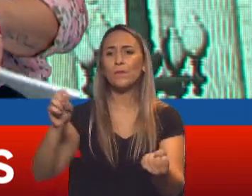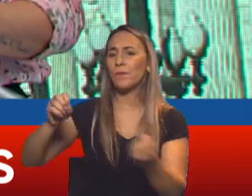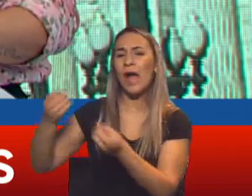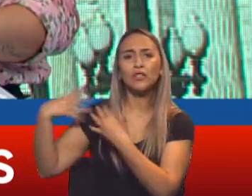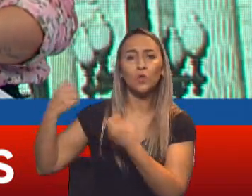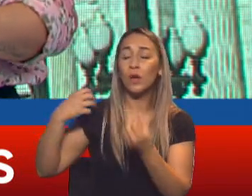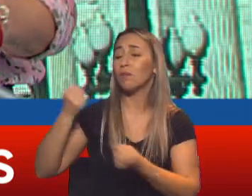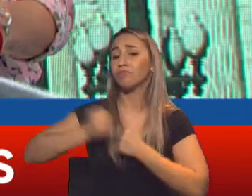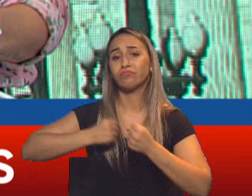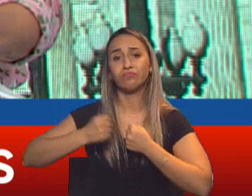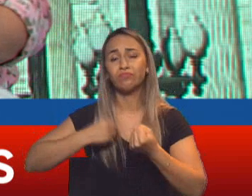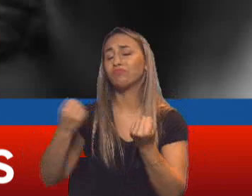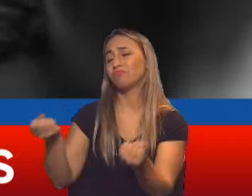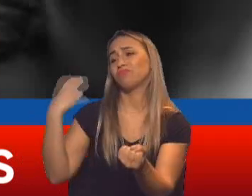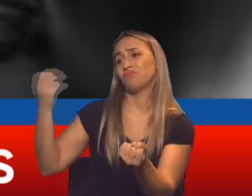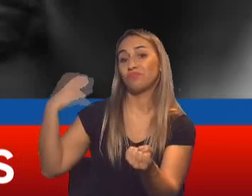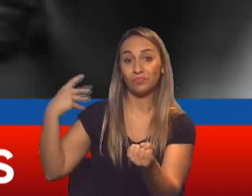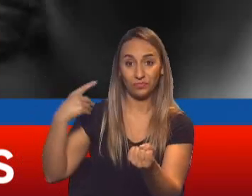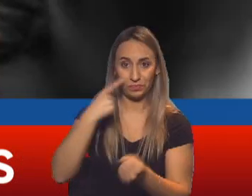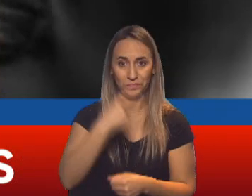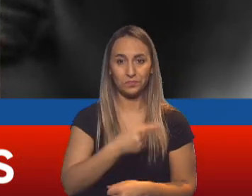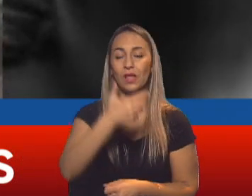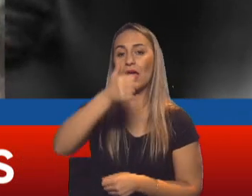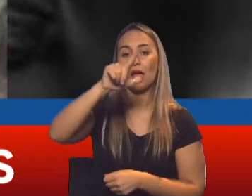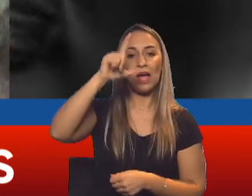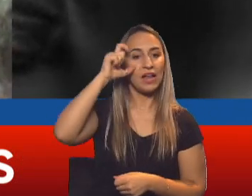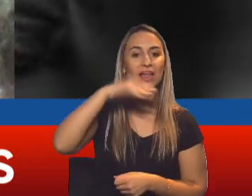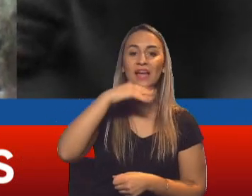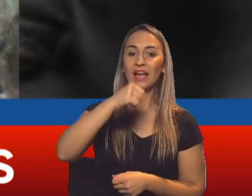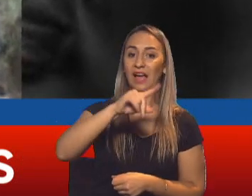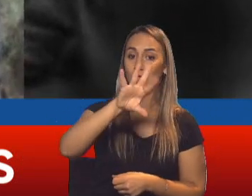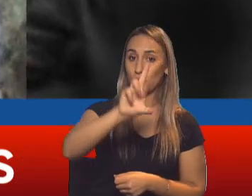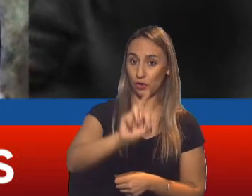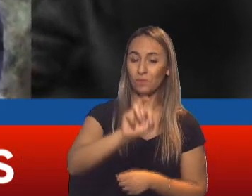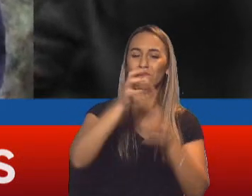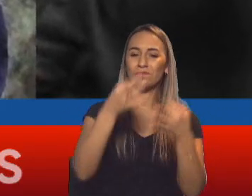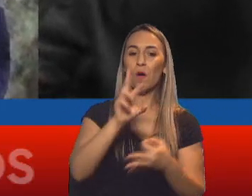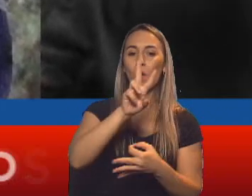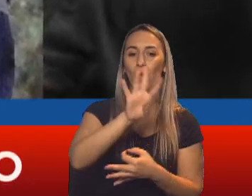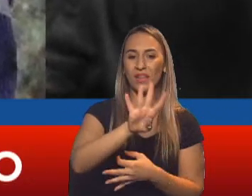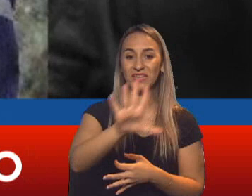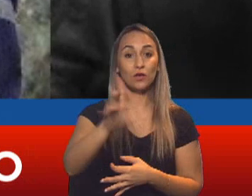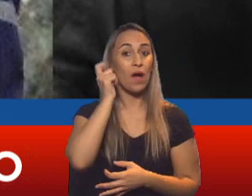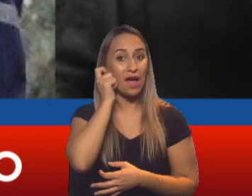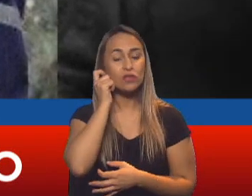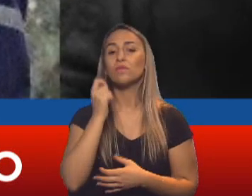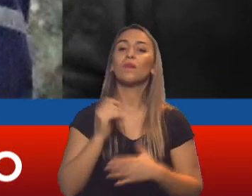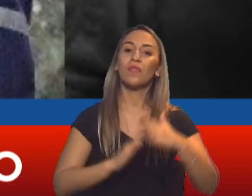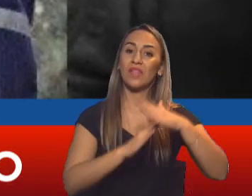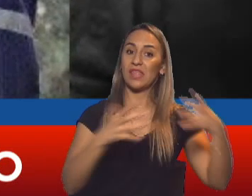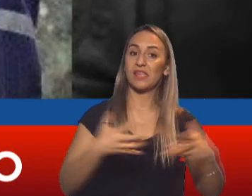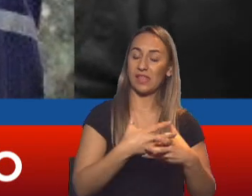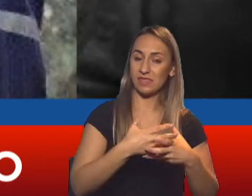habla de lo que fue esta elección. Alejandro Vilca tiene 45 años. Como dirigente sindical y militante trotskista,